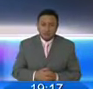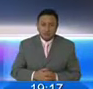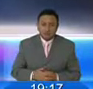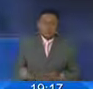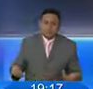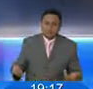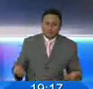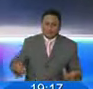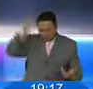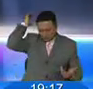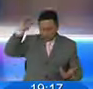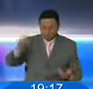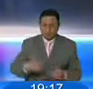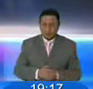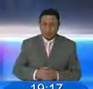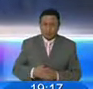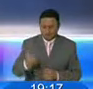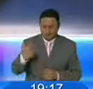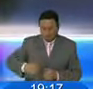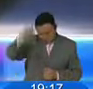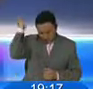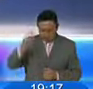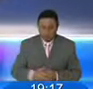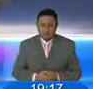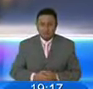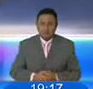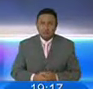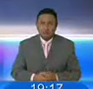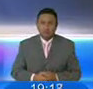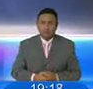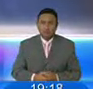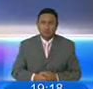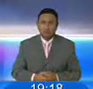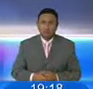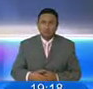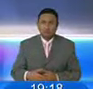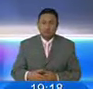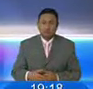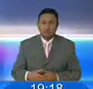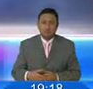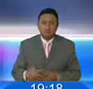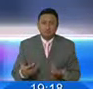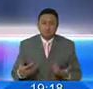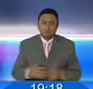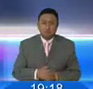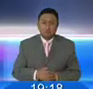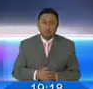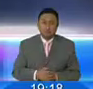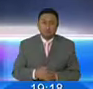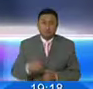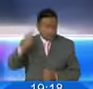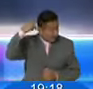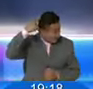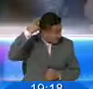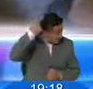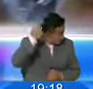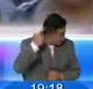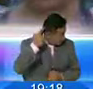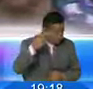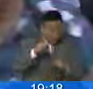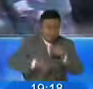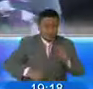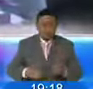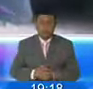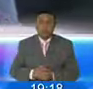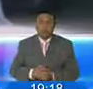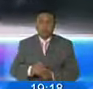no, mátame, le digo, mátame, llévatela, mátame, pero máteme. Y ahí grita, ay, porque ya se roto todito detrás. Ante